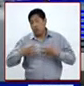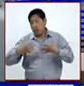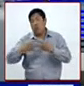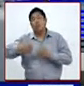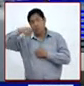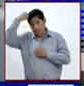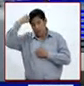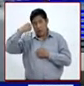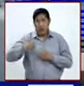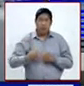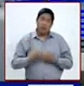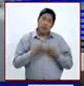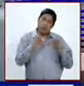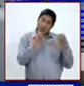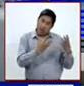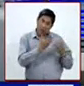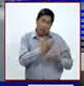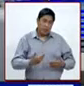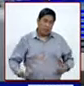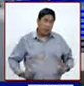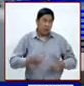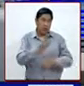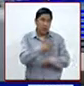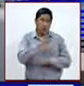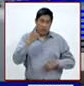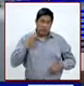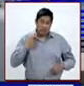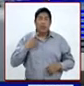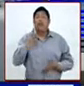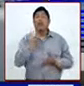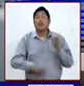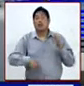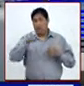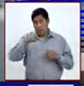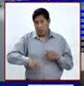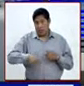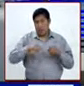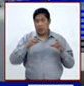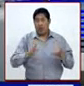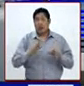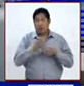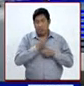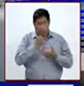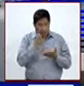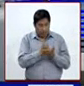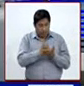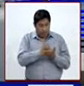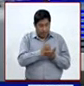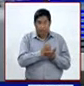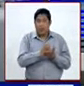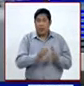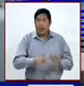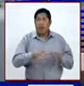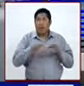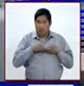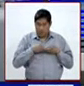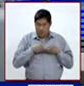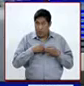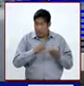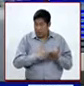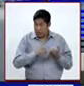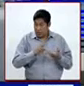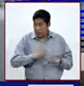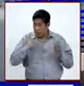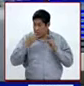MAS, pero se le entregó incluso al presidente de la Cámara de Diputados. Sí, señor. Pero lo que tiene que existir es una recepción de recibido y que esto pase a